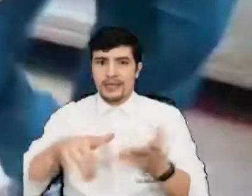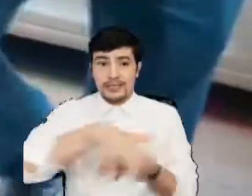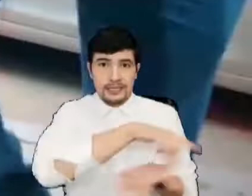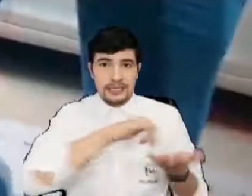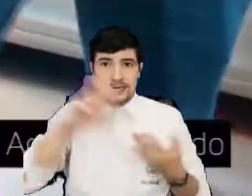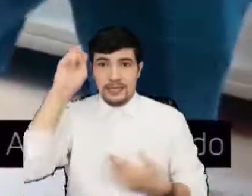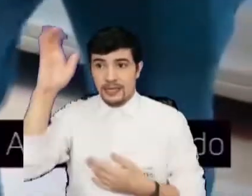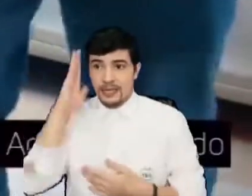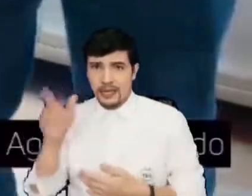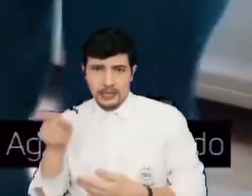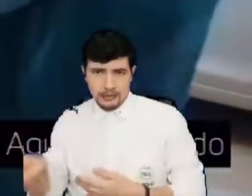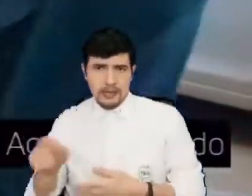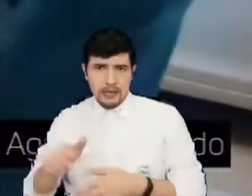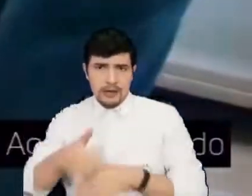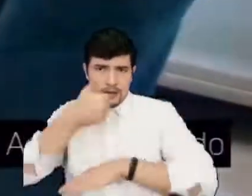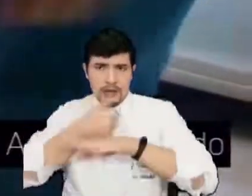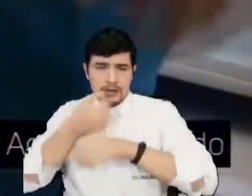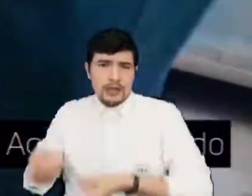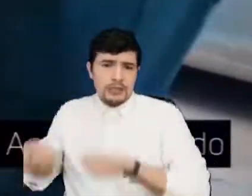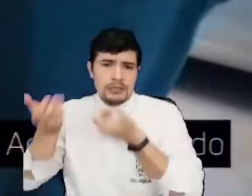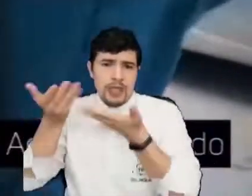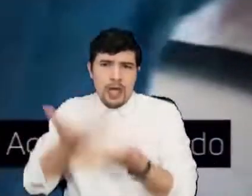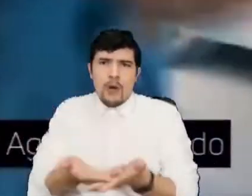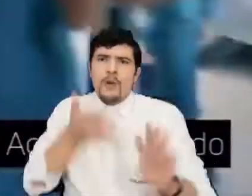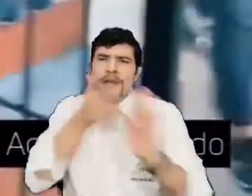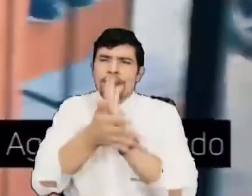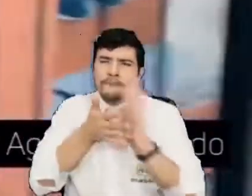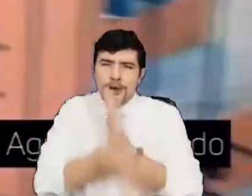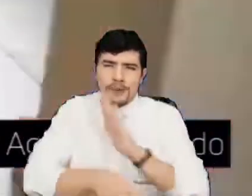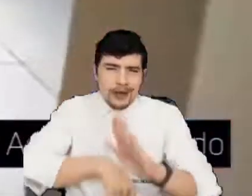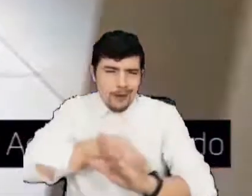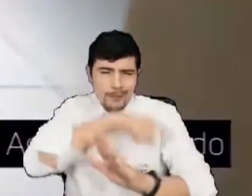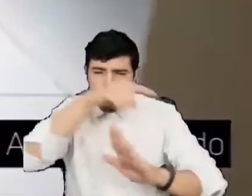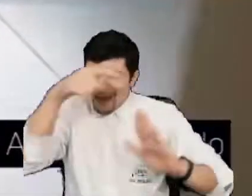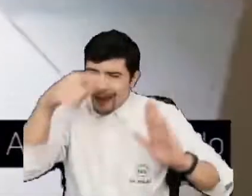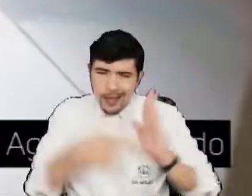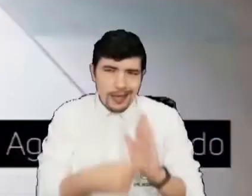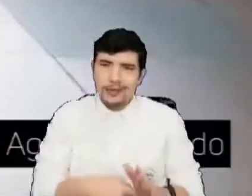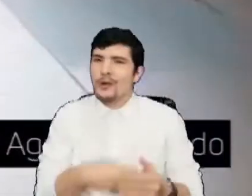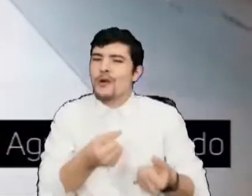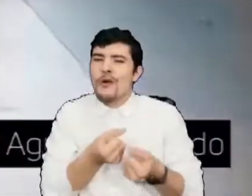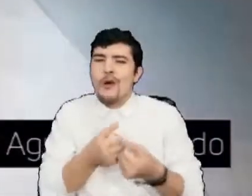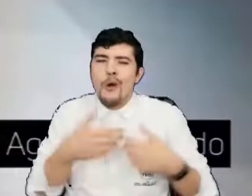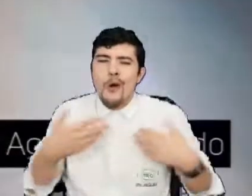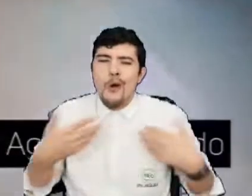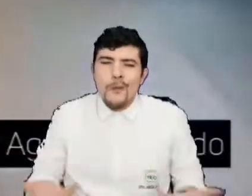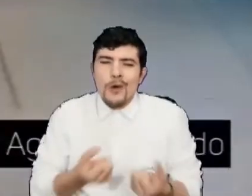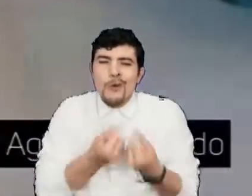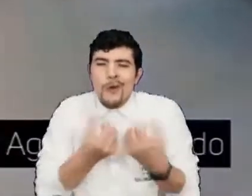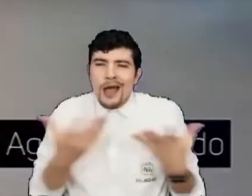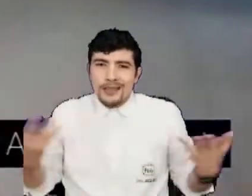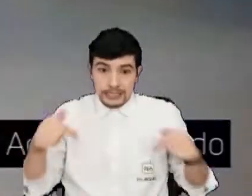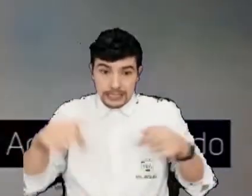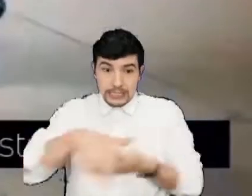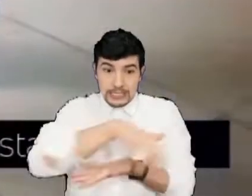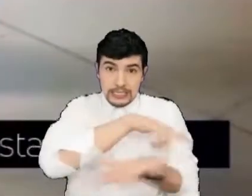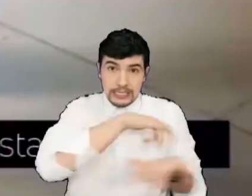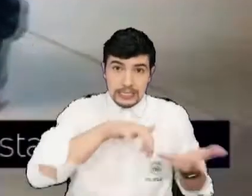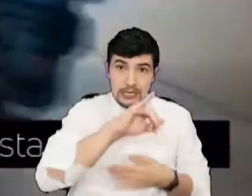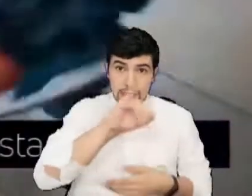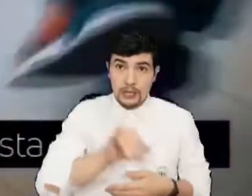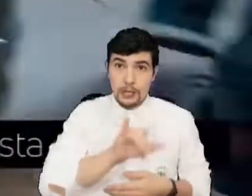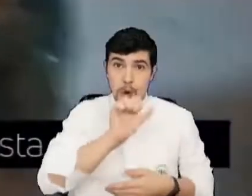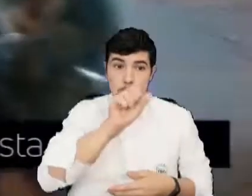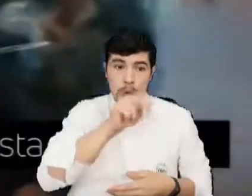presentaron balances de las ayudas entregadas en medio de la pandemia del COVID-19. En el departamento santandereano, Juan Carlos Tarquino es